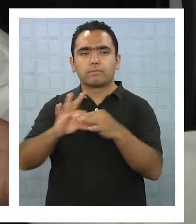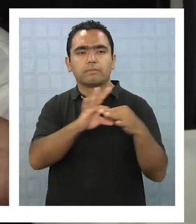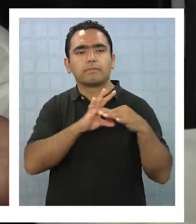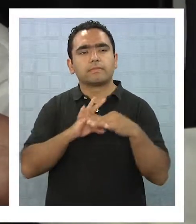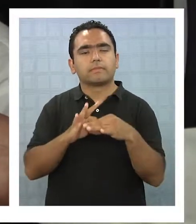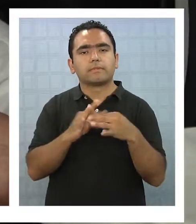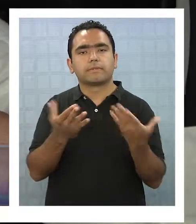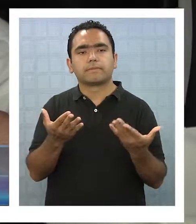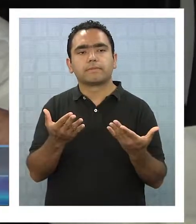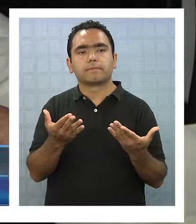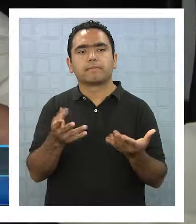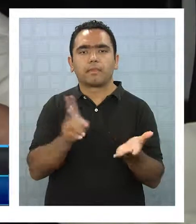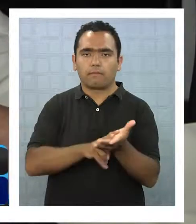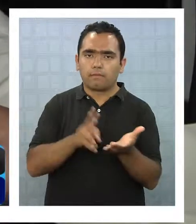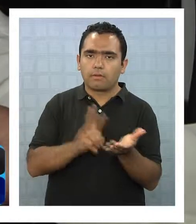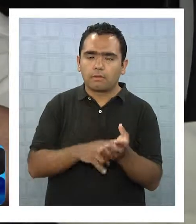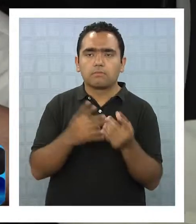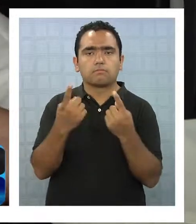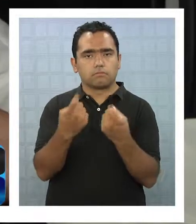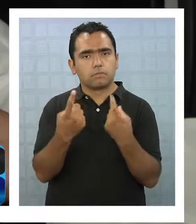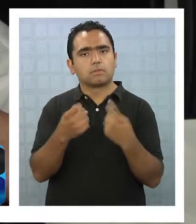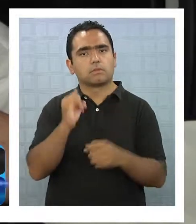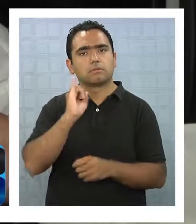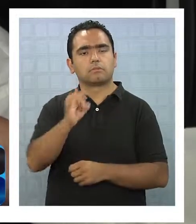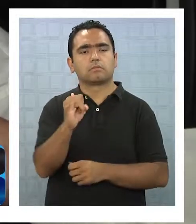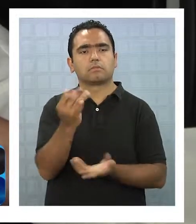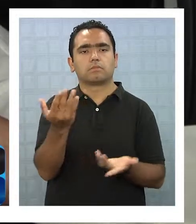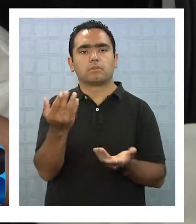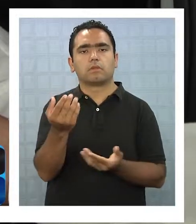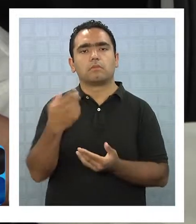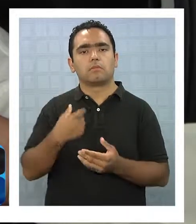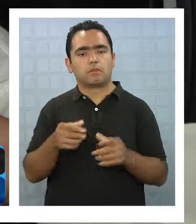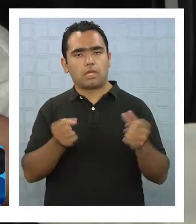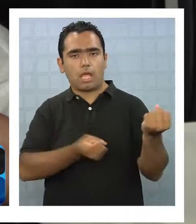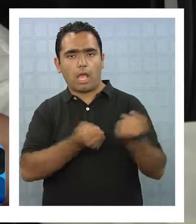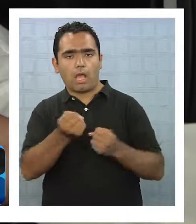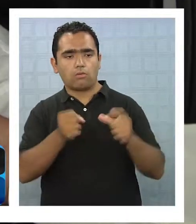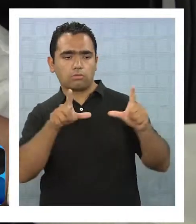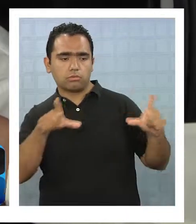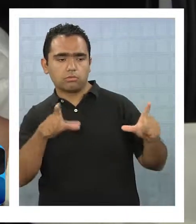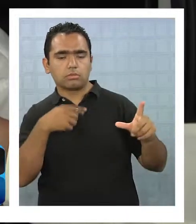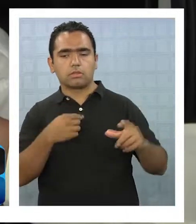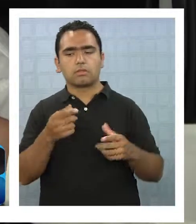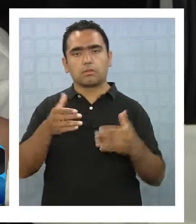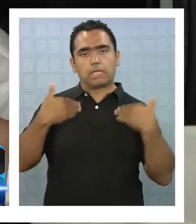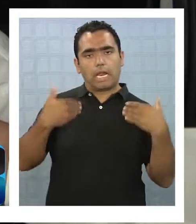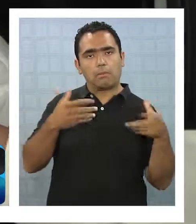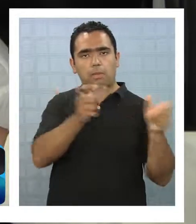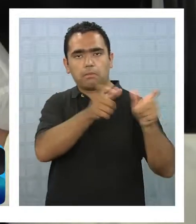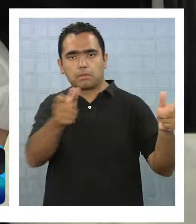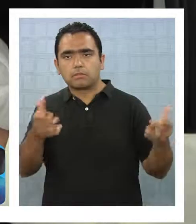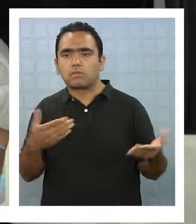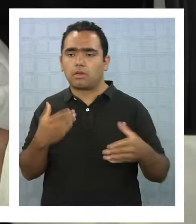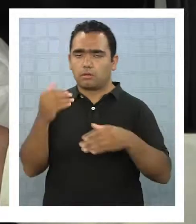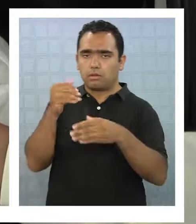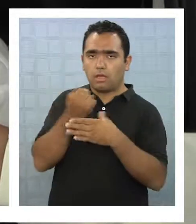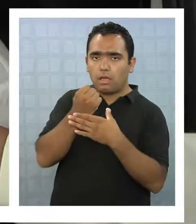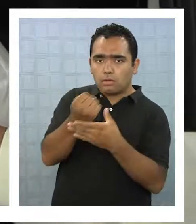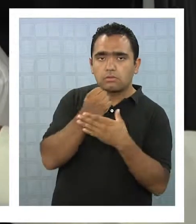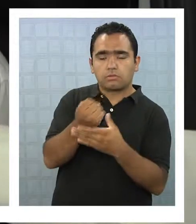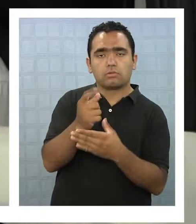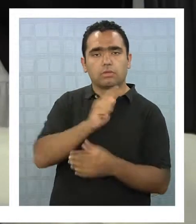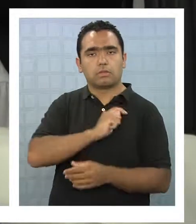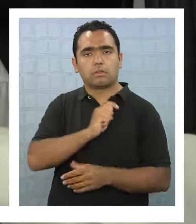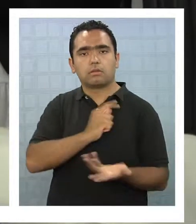es necesario, digamos. Una pintada al auto es para incentivar a la gente, a los niños, es cierto?, que cooperen con la Teletón,